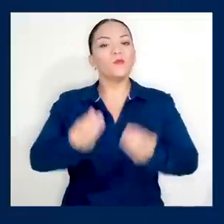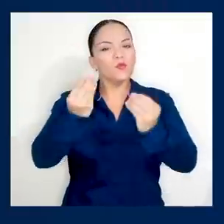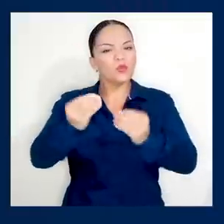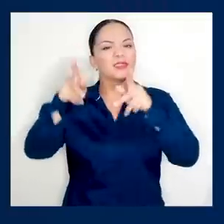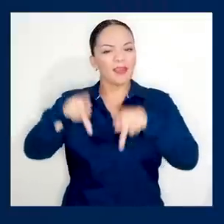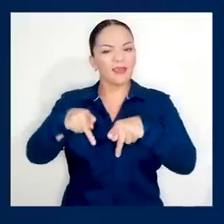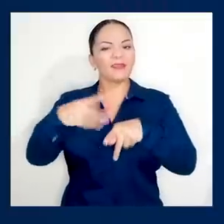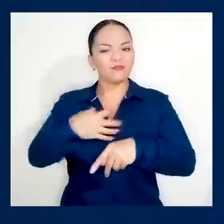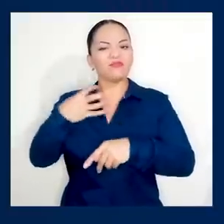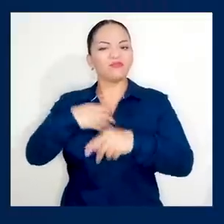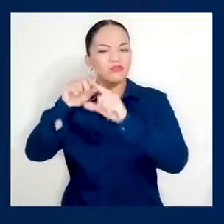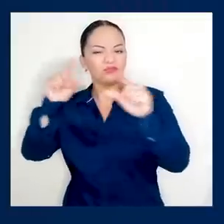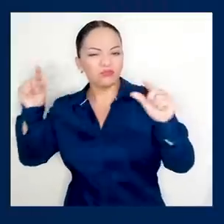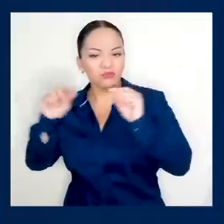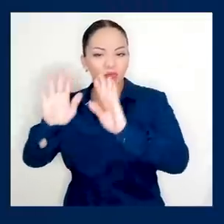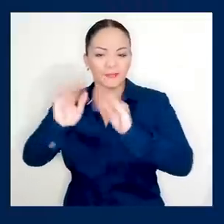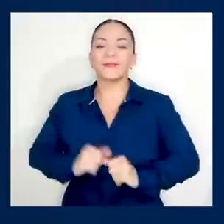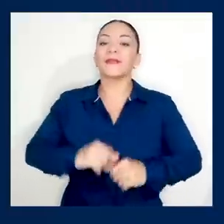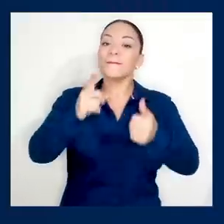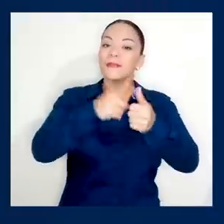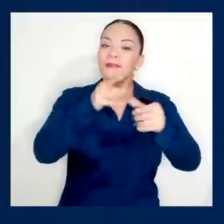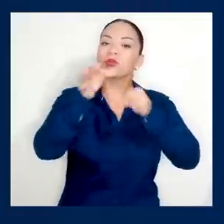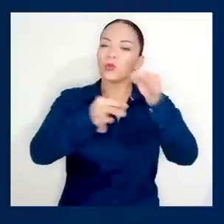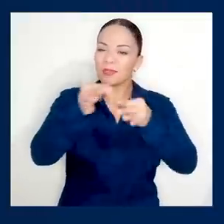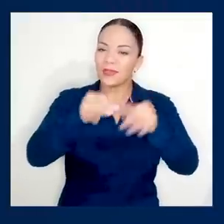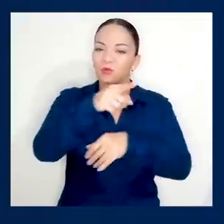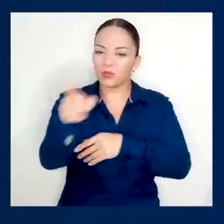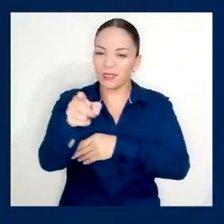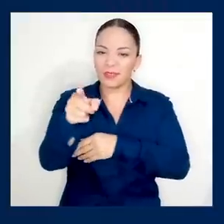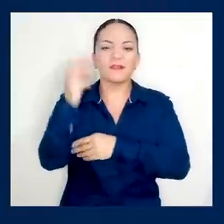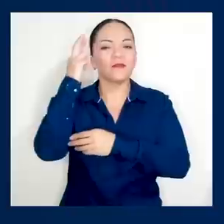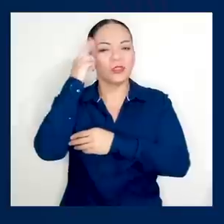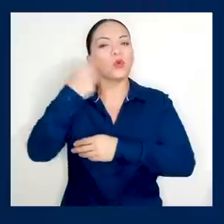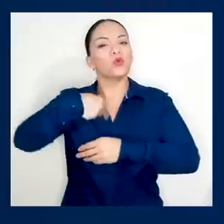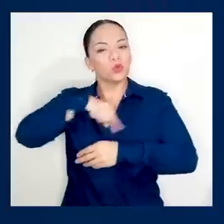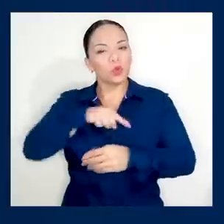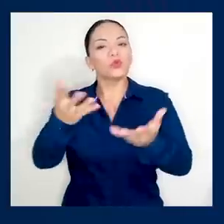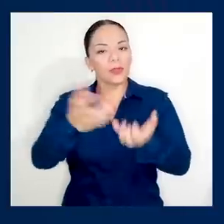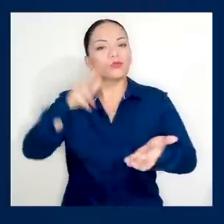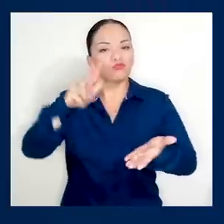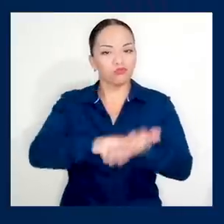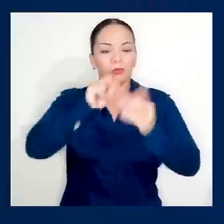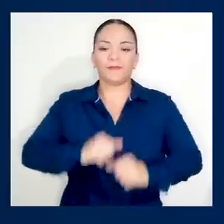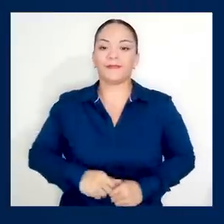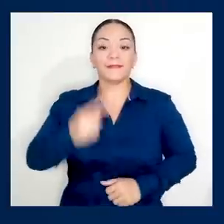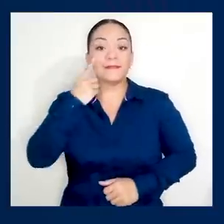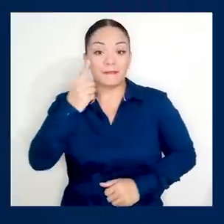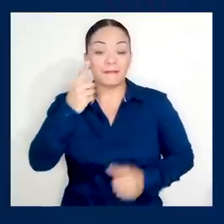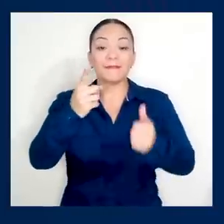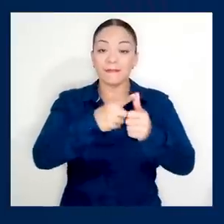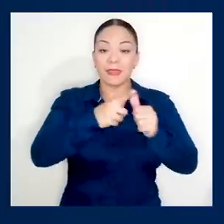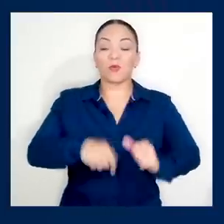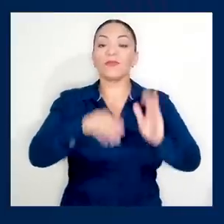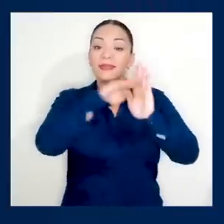está haciendo muchísimo ruido. Primero déjeme explicarle por qué queremos aprobar esa ley. Primero,